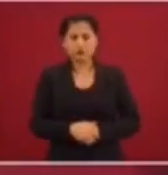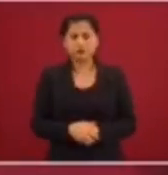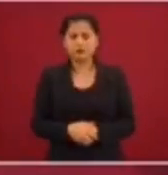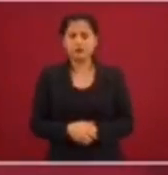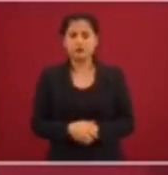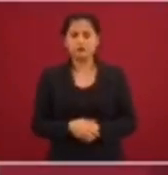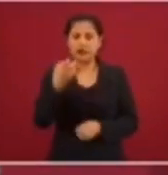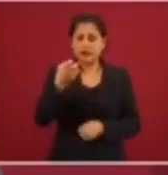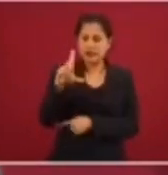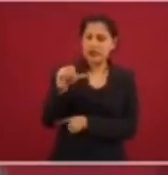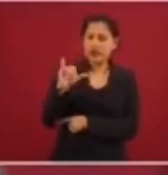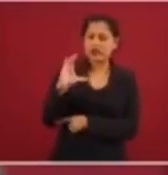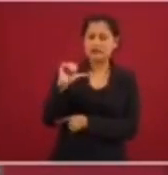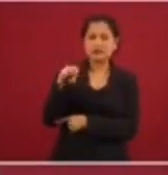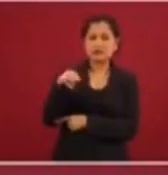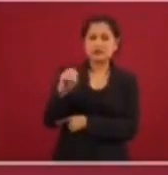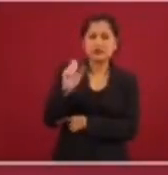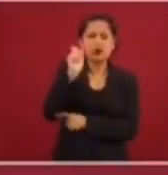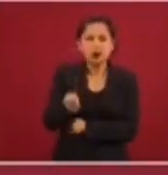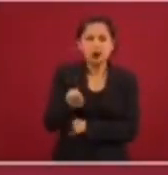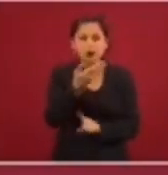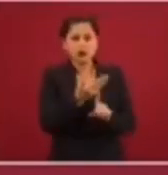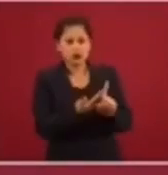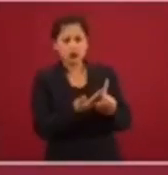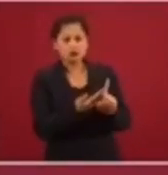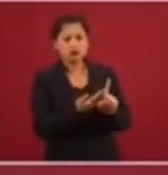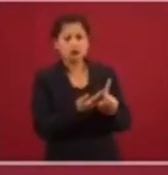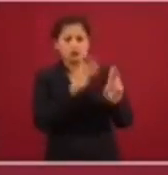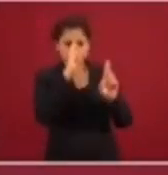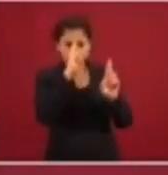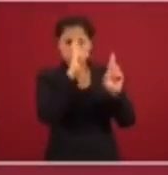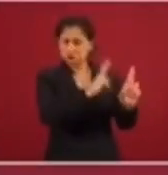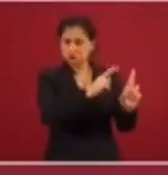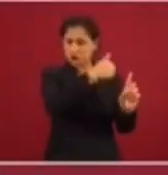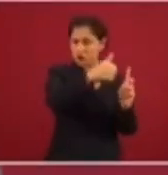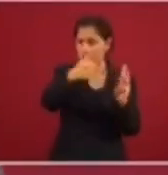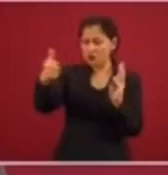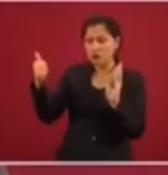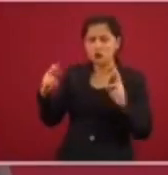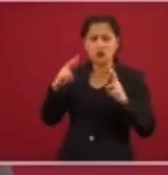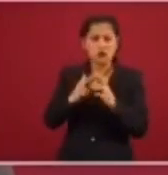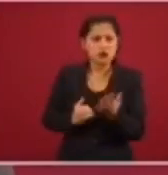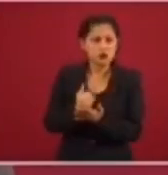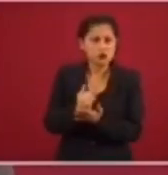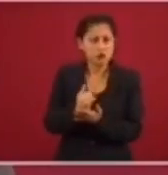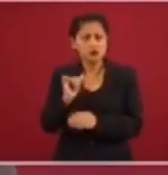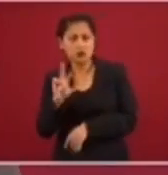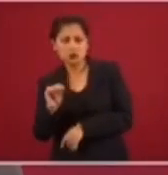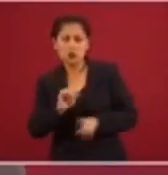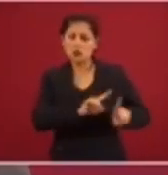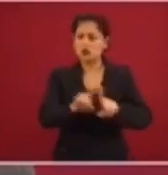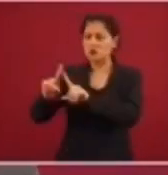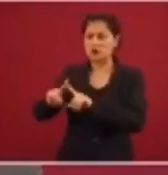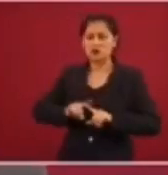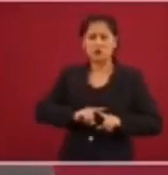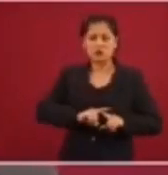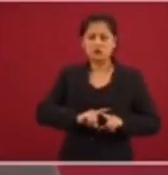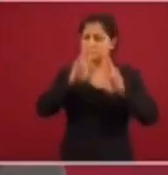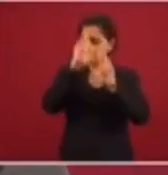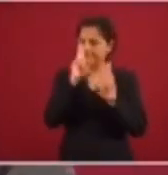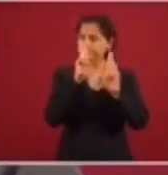Ese es el laicismo. Respeto a la religión católica, a las religiones, evangélicas, a todas sus